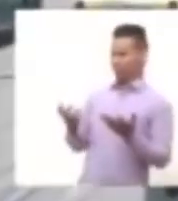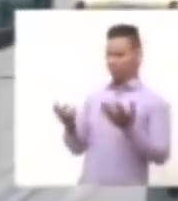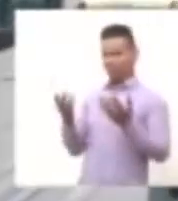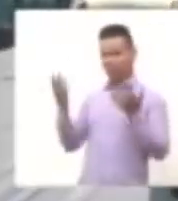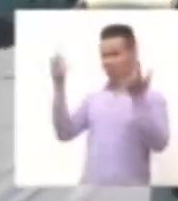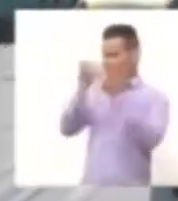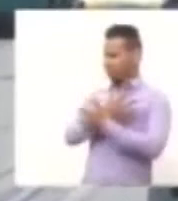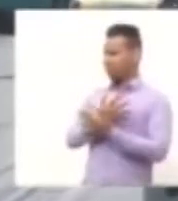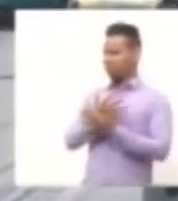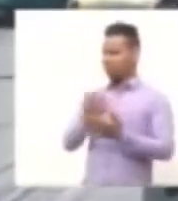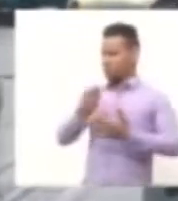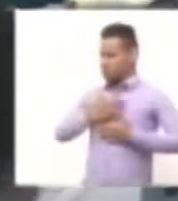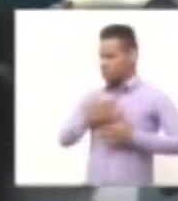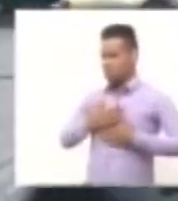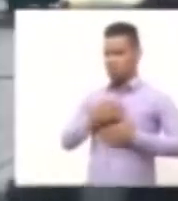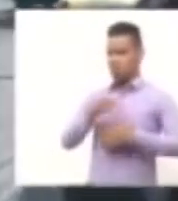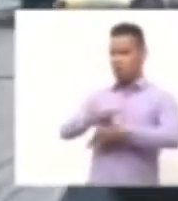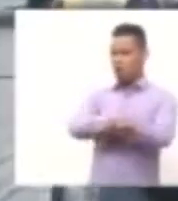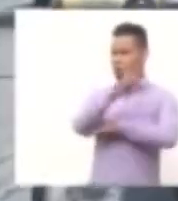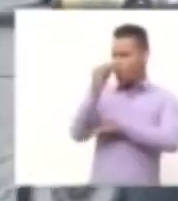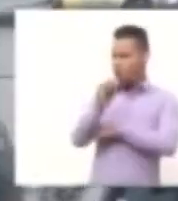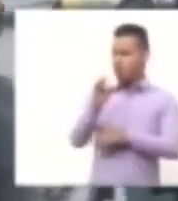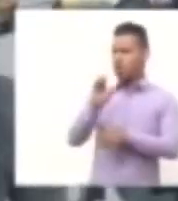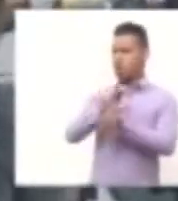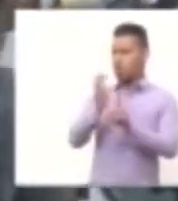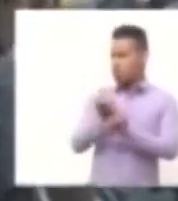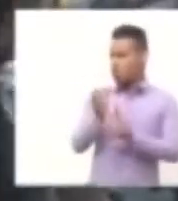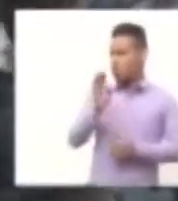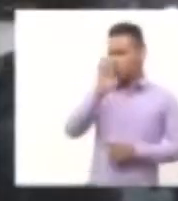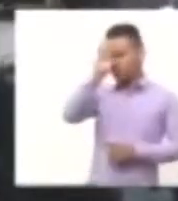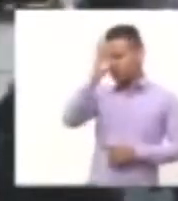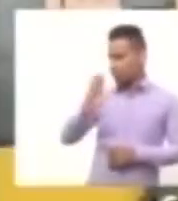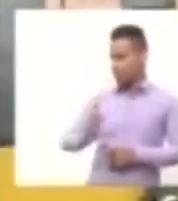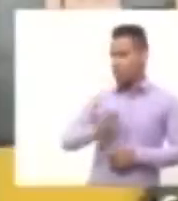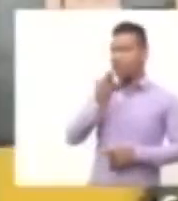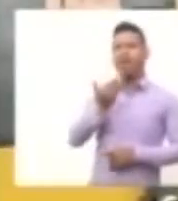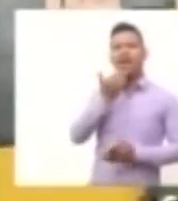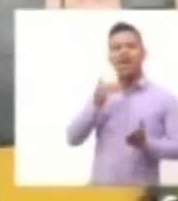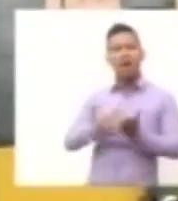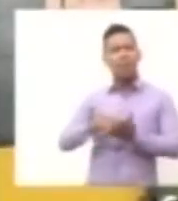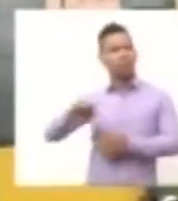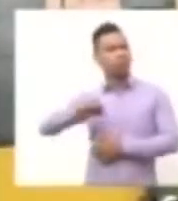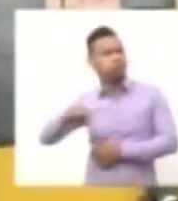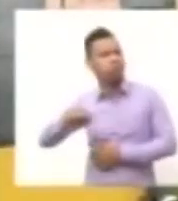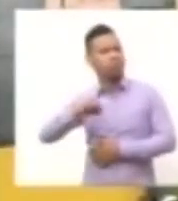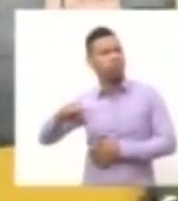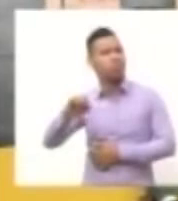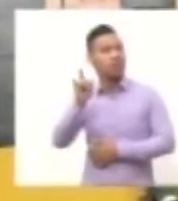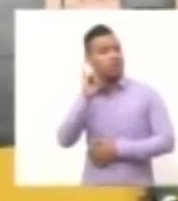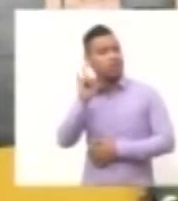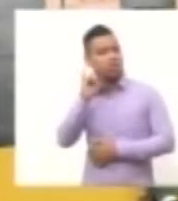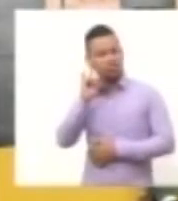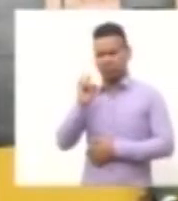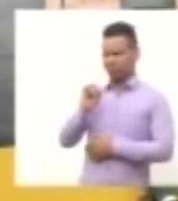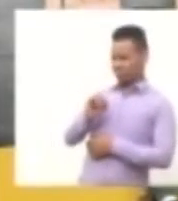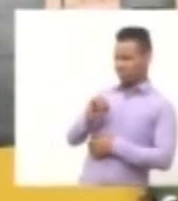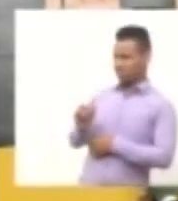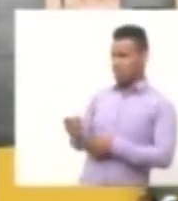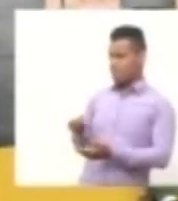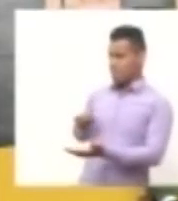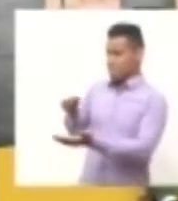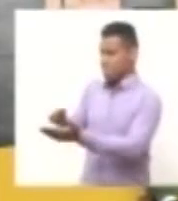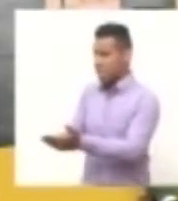o cultural propio de la región Caribe. Por ejemplo, se determinó que el emitir sonidos ruidosos en fiestas le generará una multa de 328